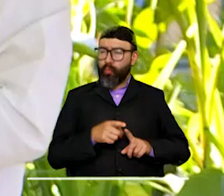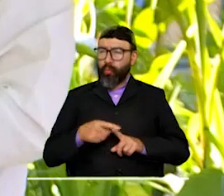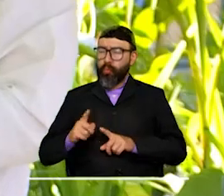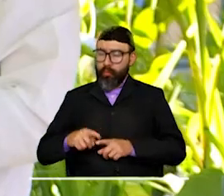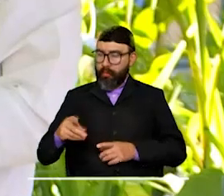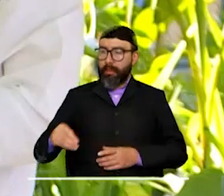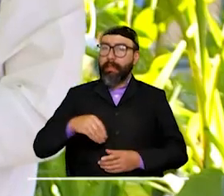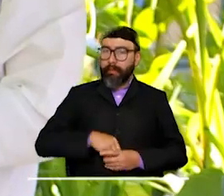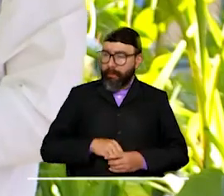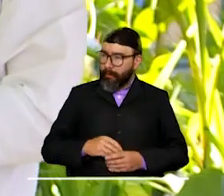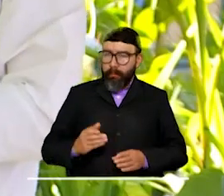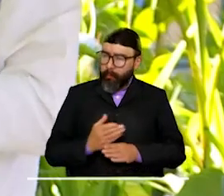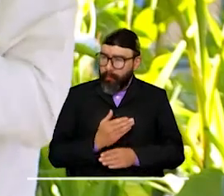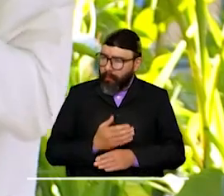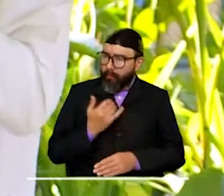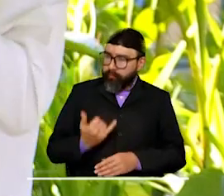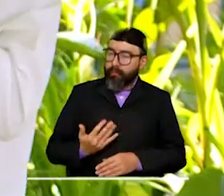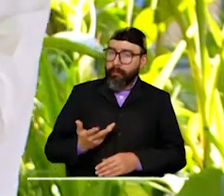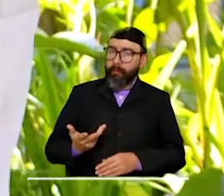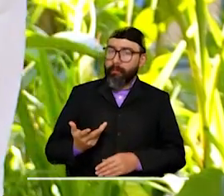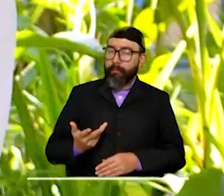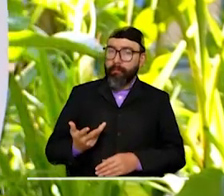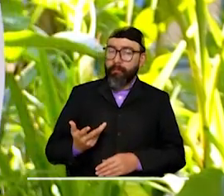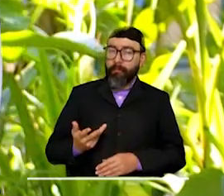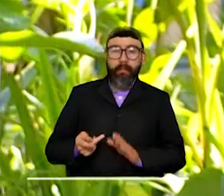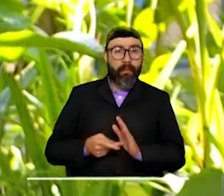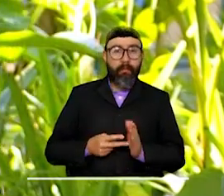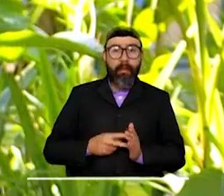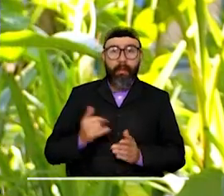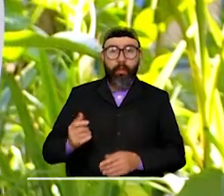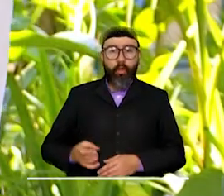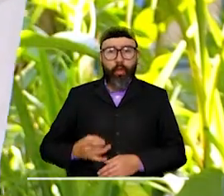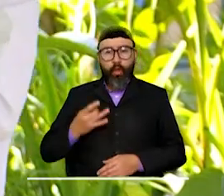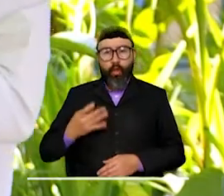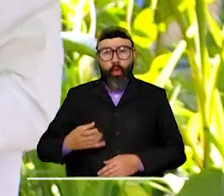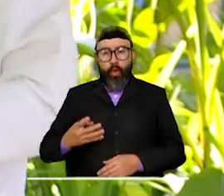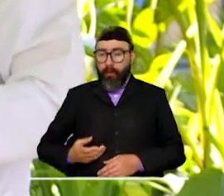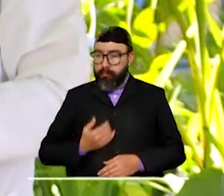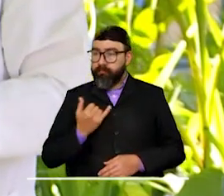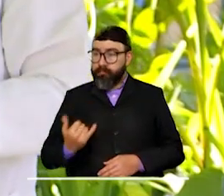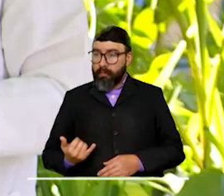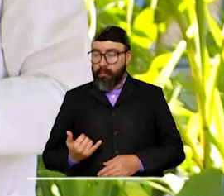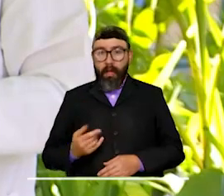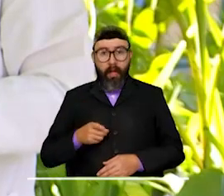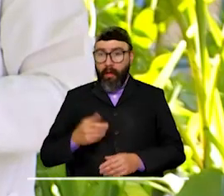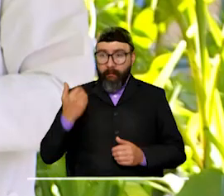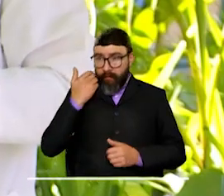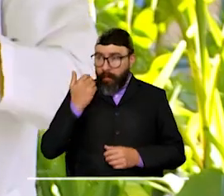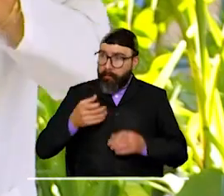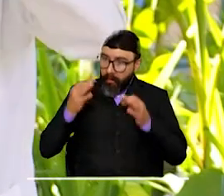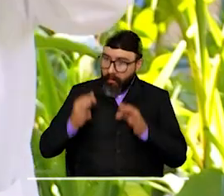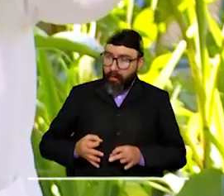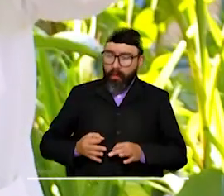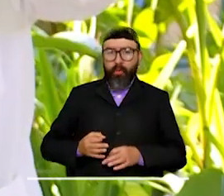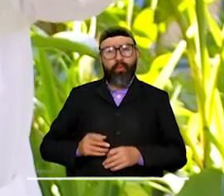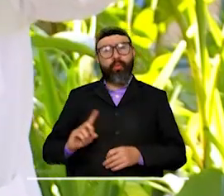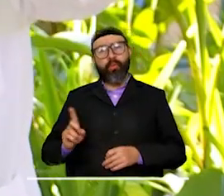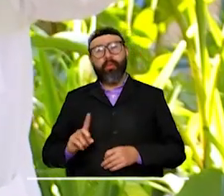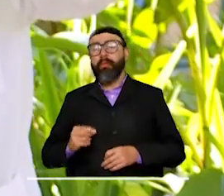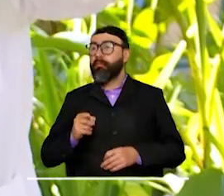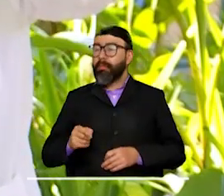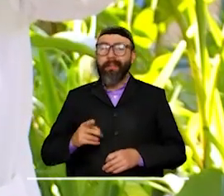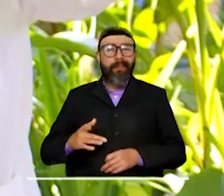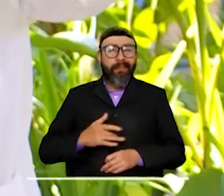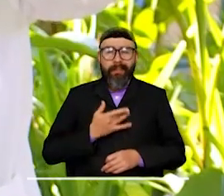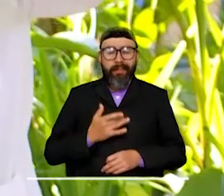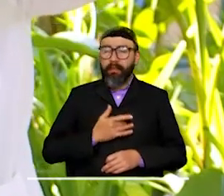allí. Es decir, que el dolor en esta parte no es la enfermedad, es un síntoma,